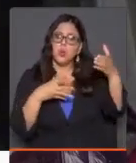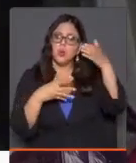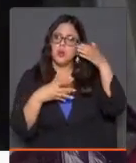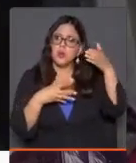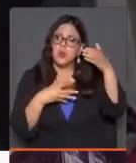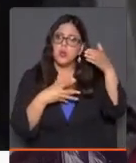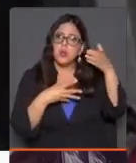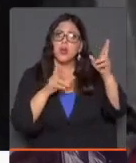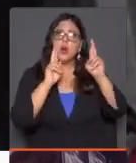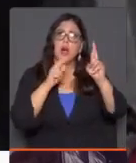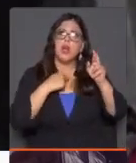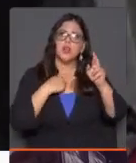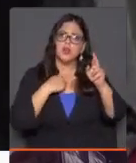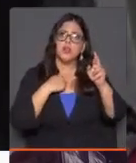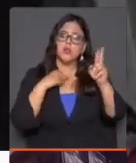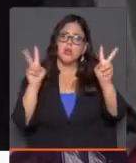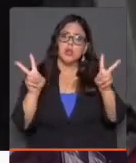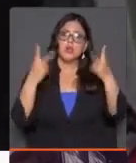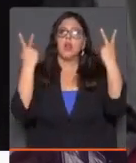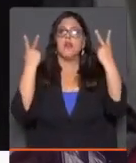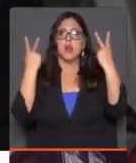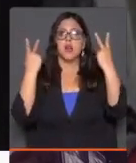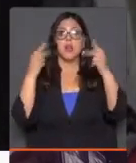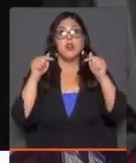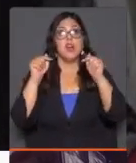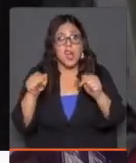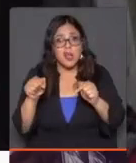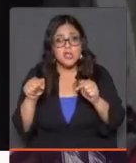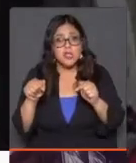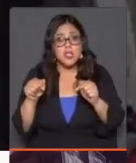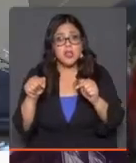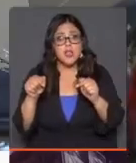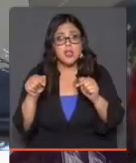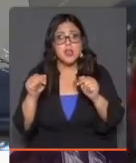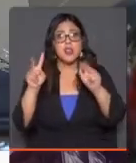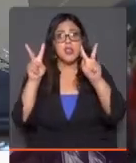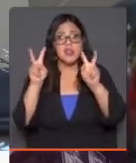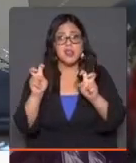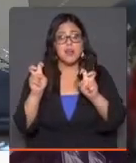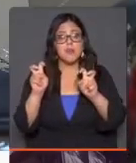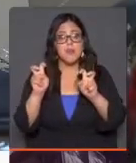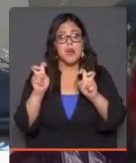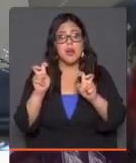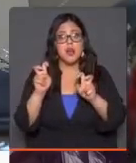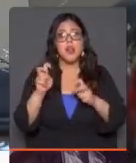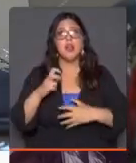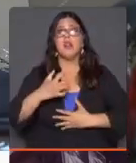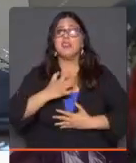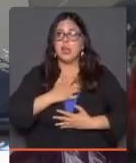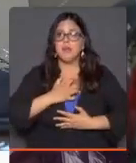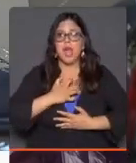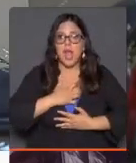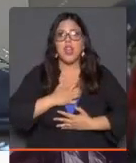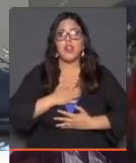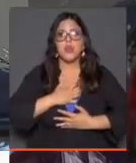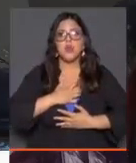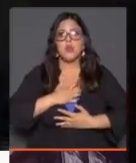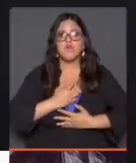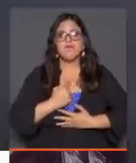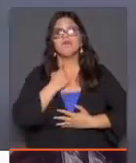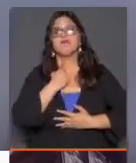espero salir. O sea, ese es el nivel de intensidad que vivieron las víctimas al